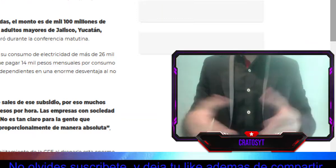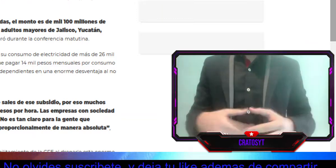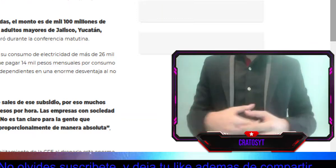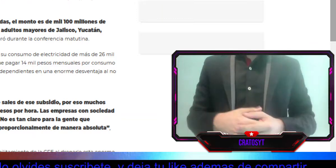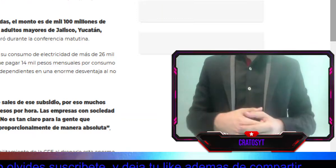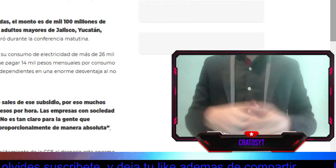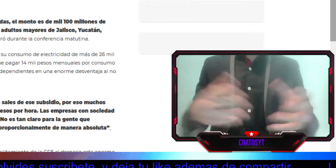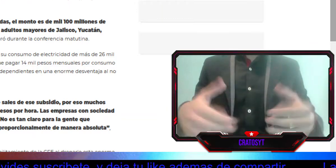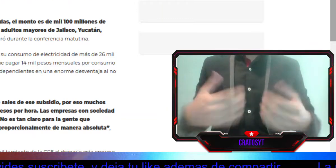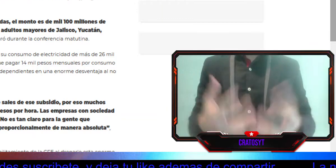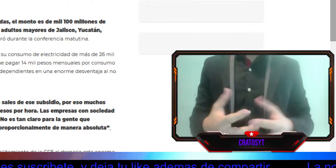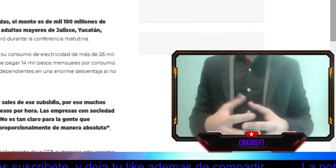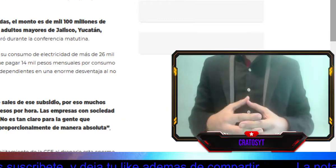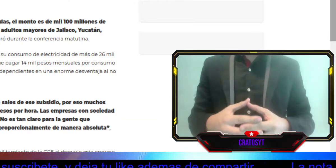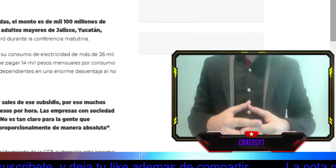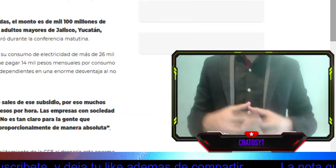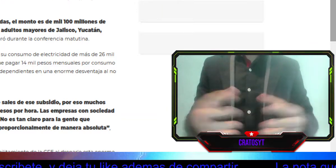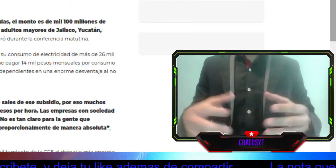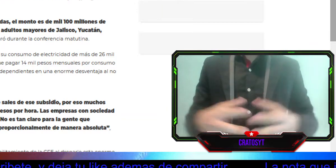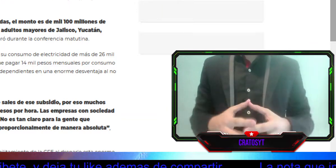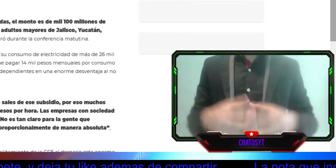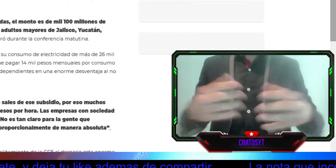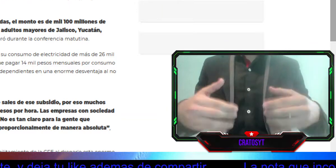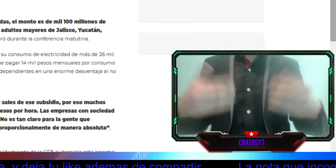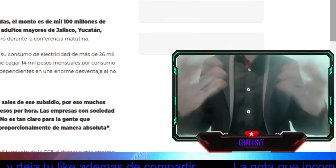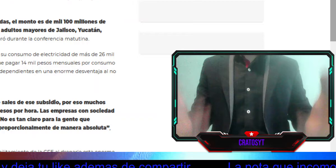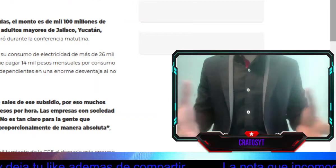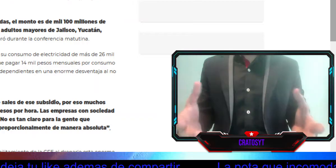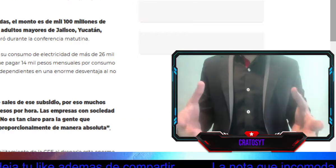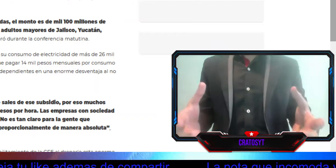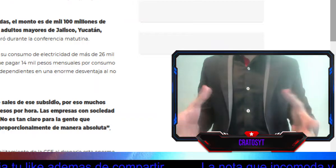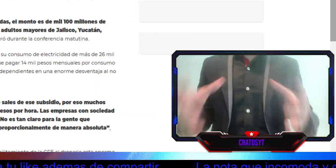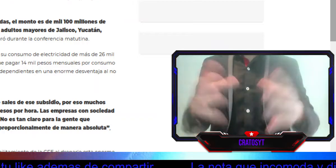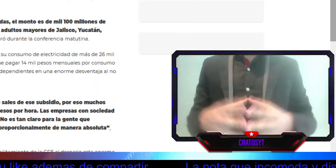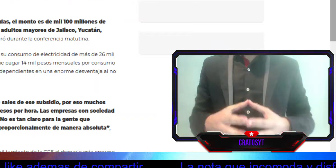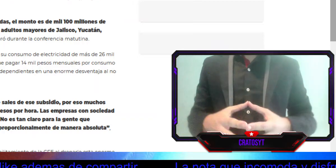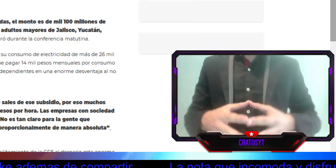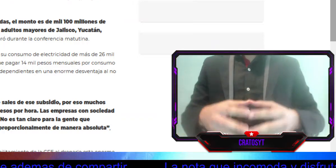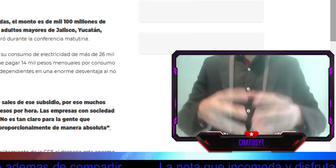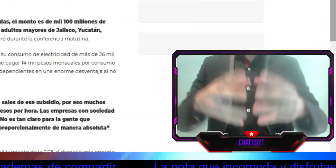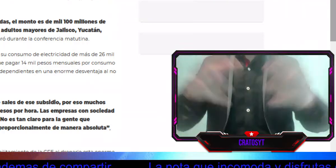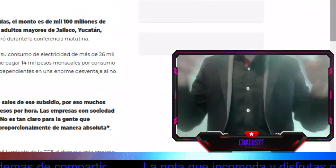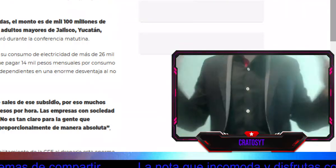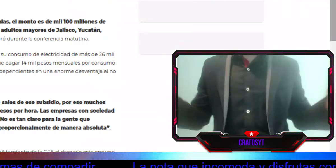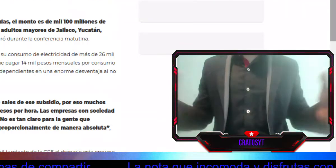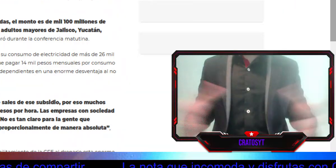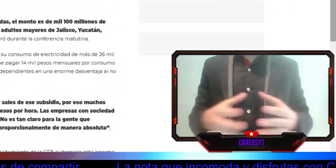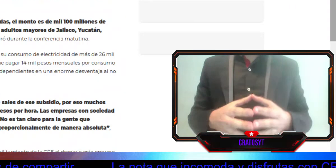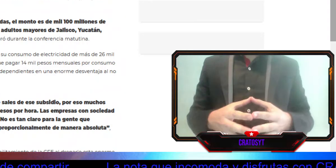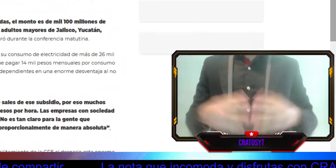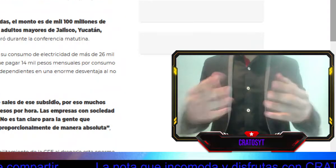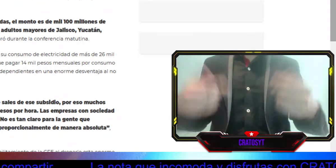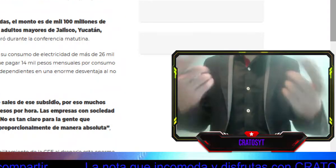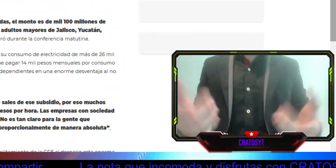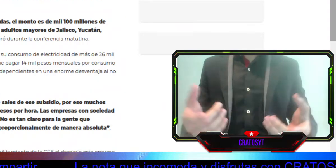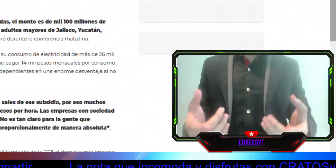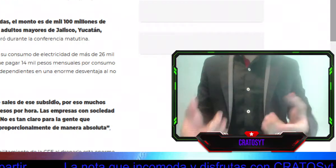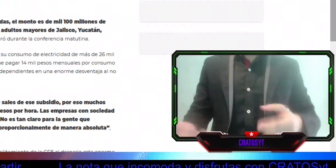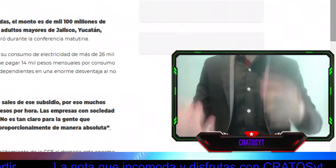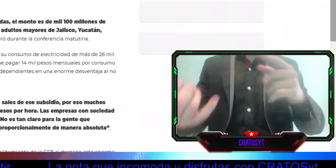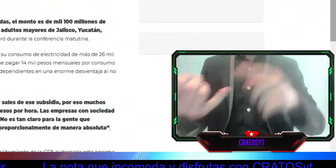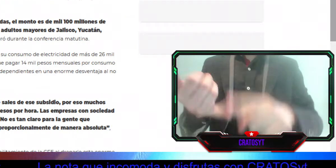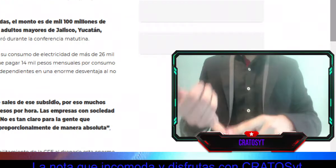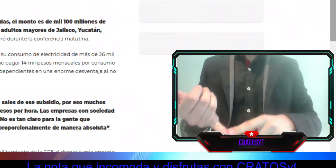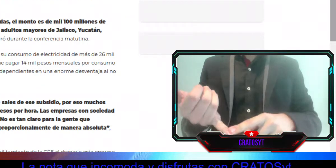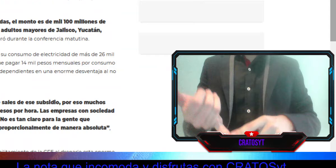bla, bla. Lo mismo pasa con el tema de las torres de transmisión de energía, las cuales tú tienes por todo el país. Esas mismas